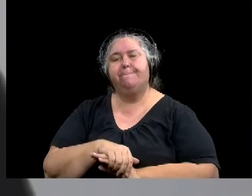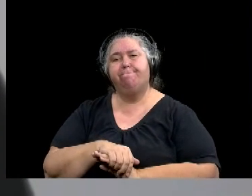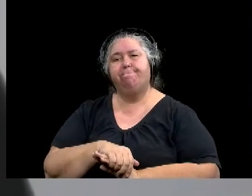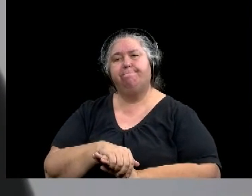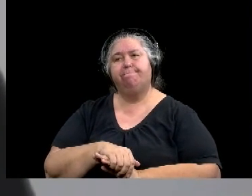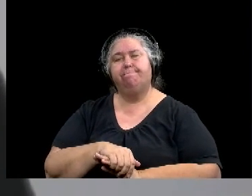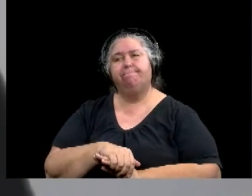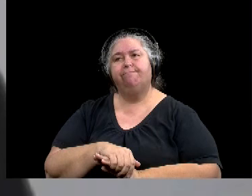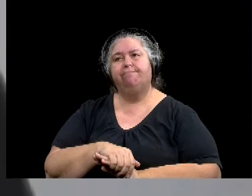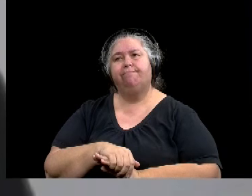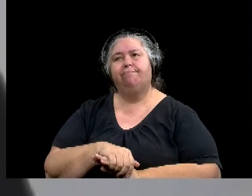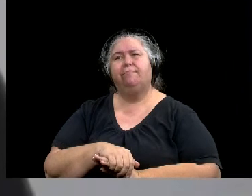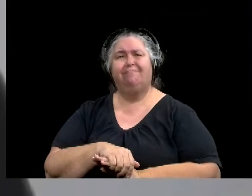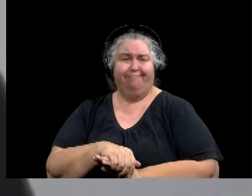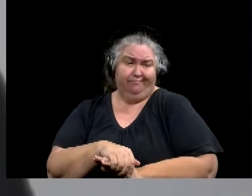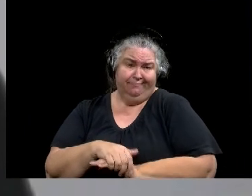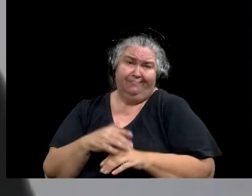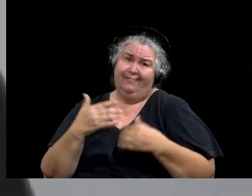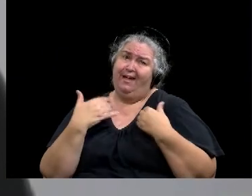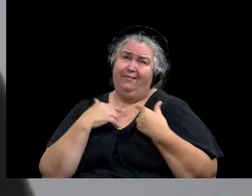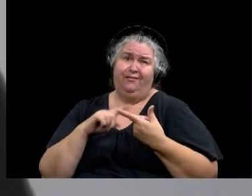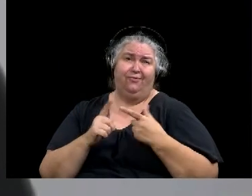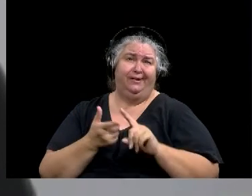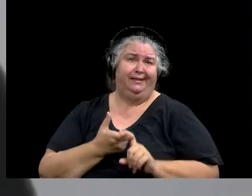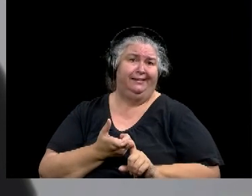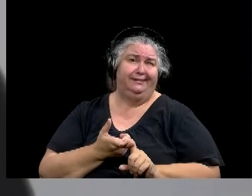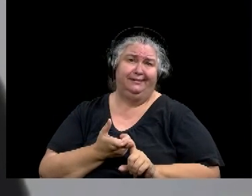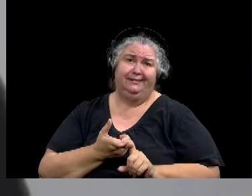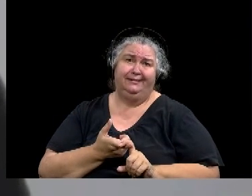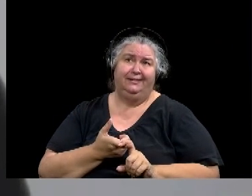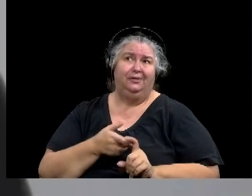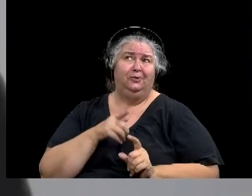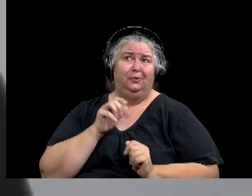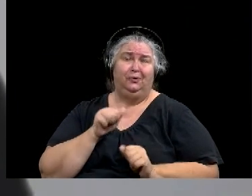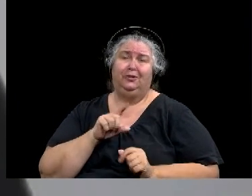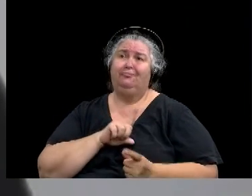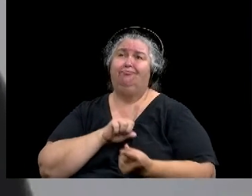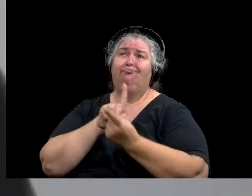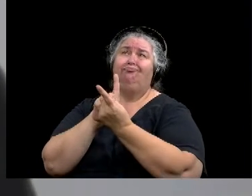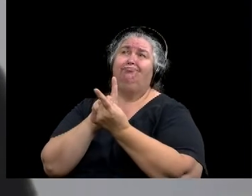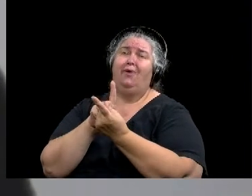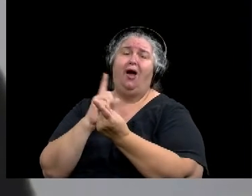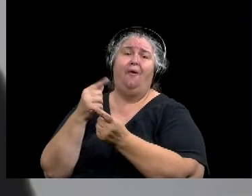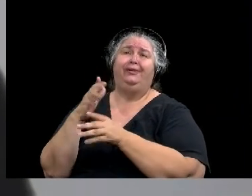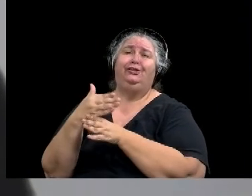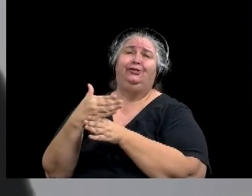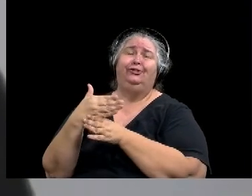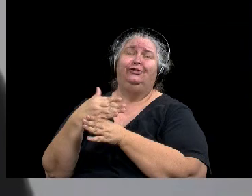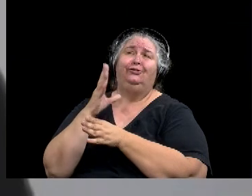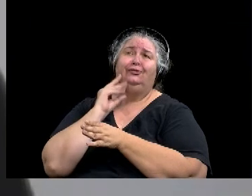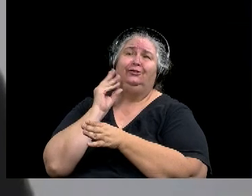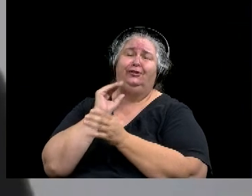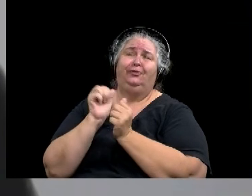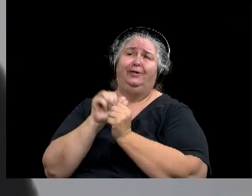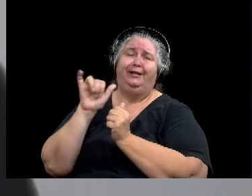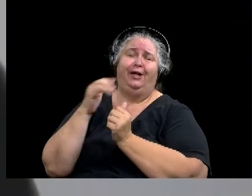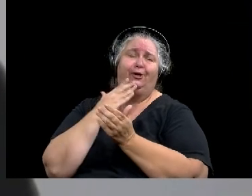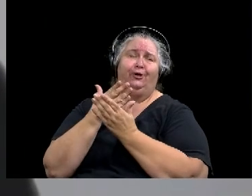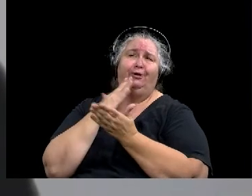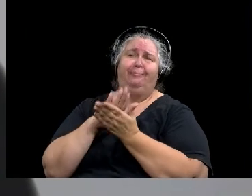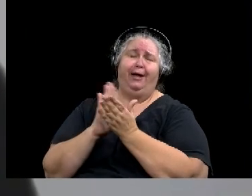de no más que es algo de eso si no es de tener un amigo con quien hablar y platicar y